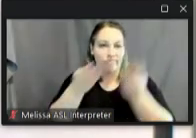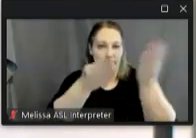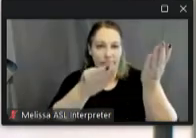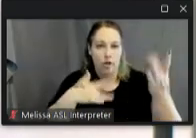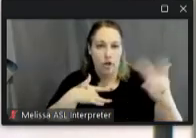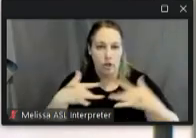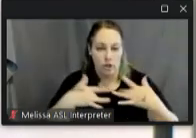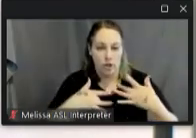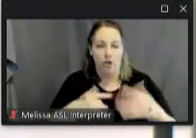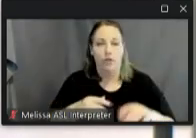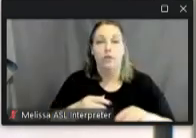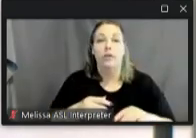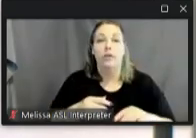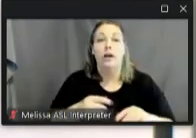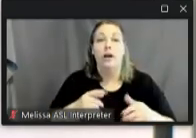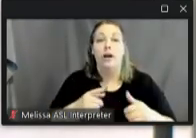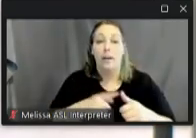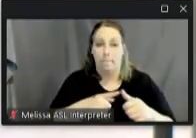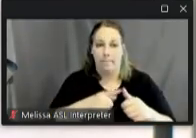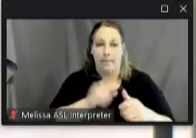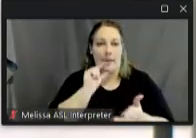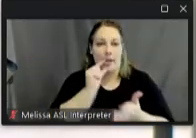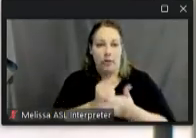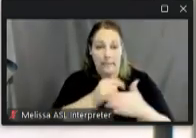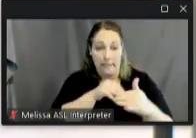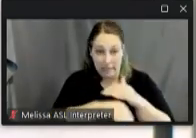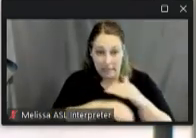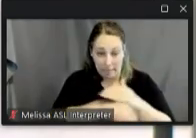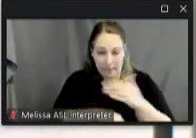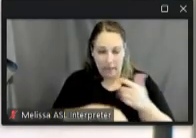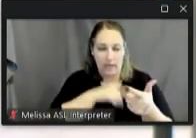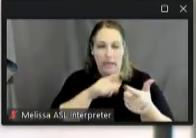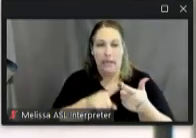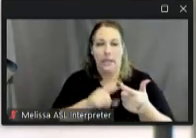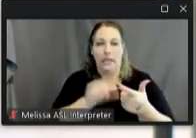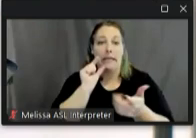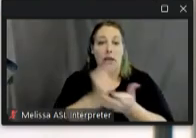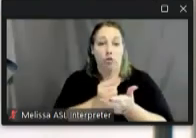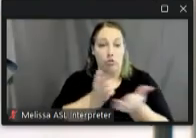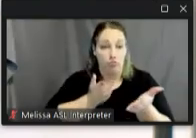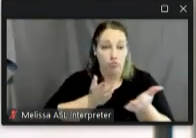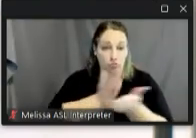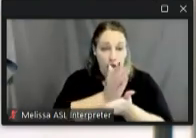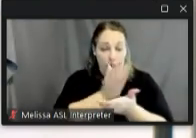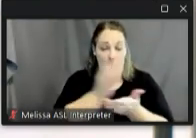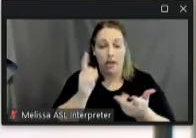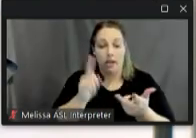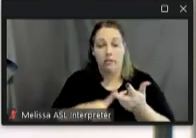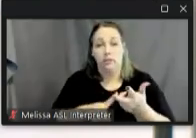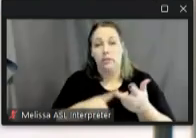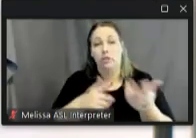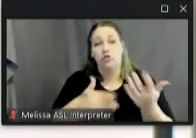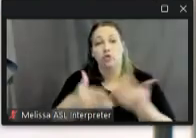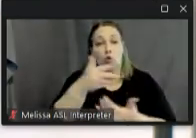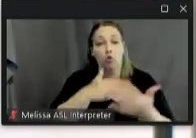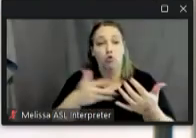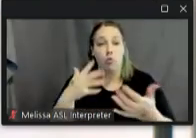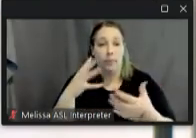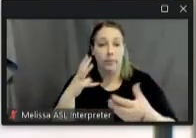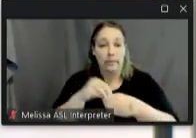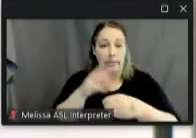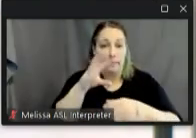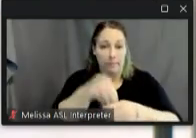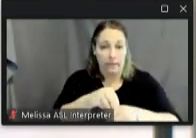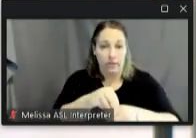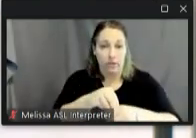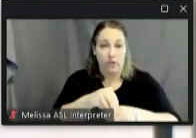accesibilidad y la garantía de derechos, el empleo y la participación social, las barreras actitudinales y cambios de mentalidad que van a